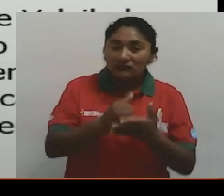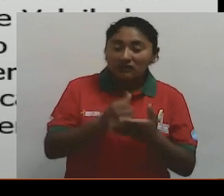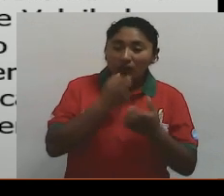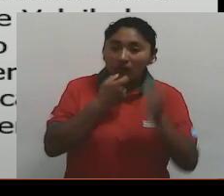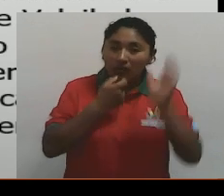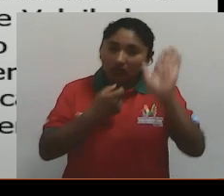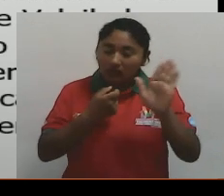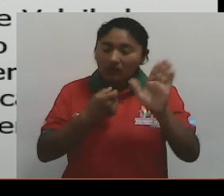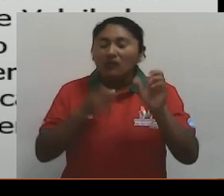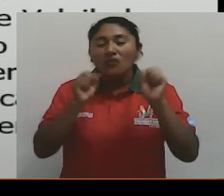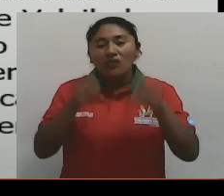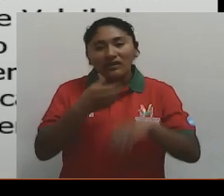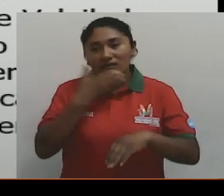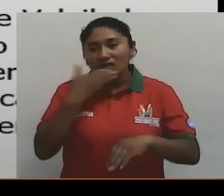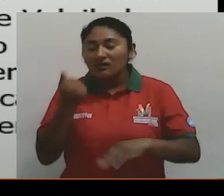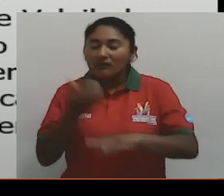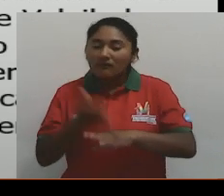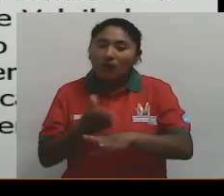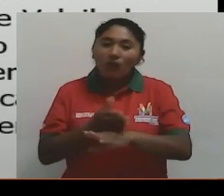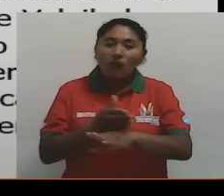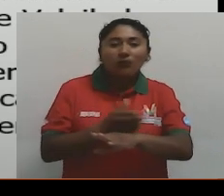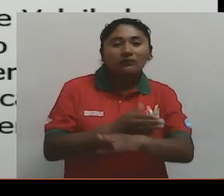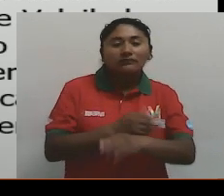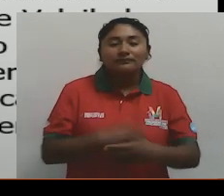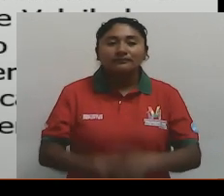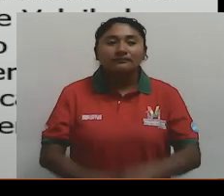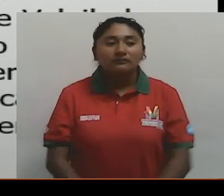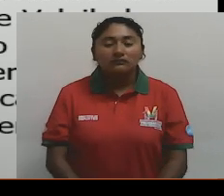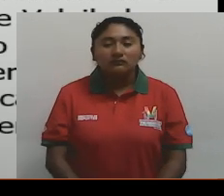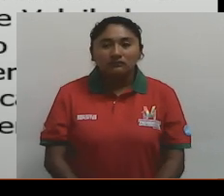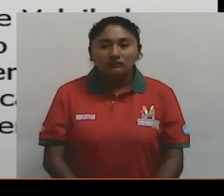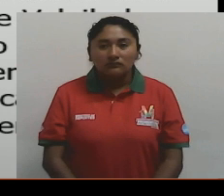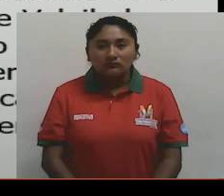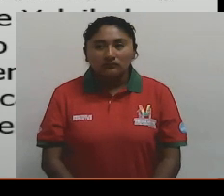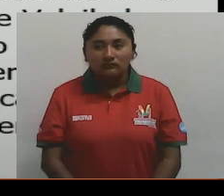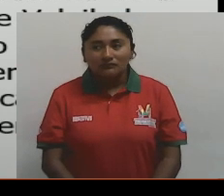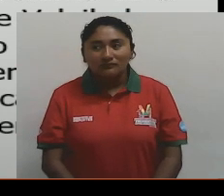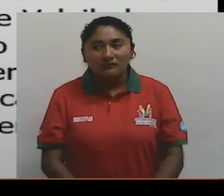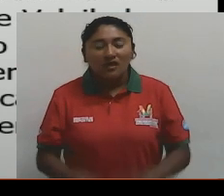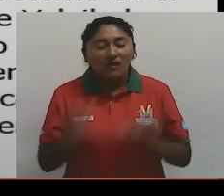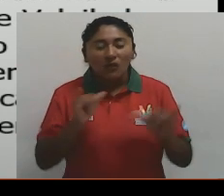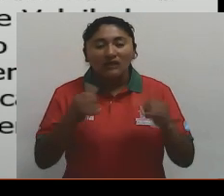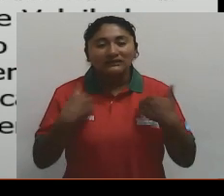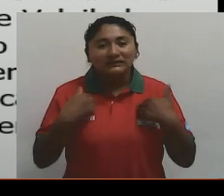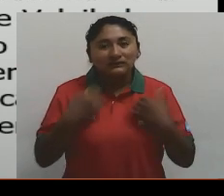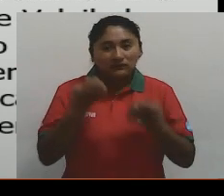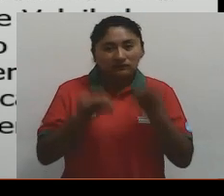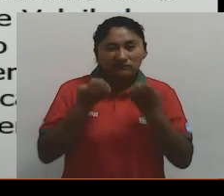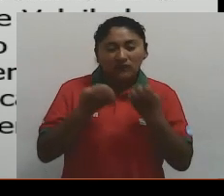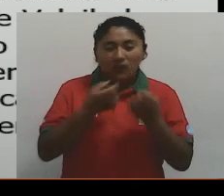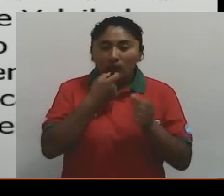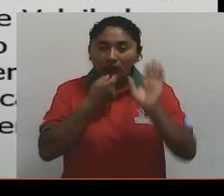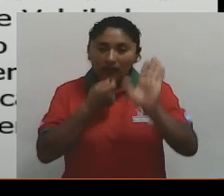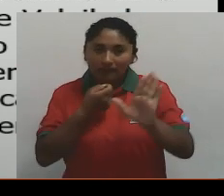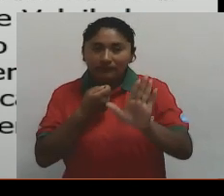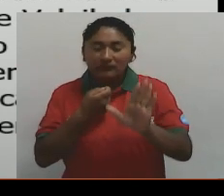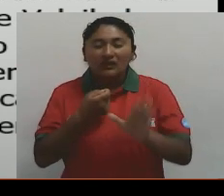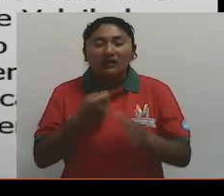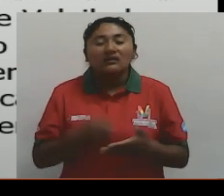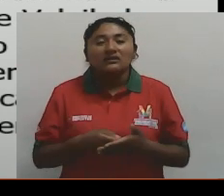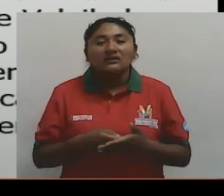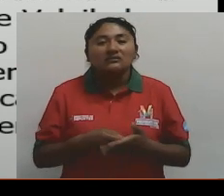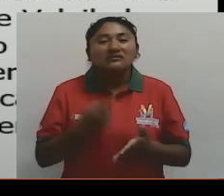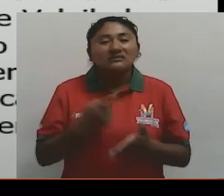que el árbitro se autoanalice después de cada partido y se pregunte si fue competente durante el mismo y si verdaderamente se merece la